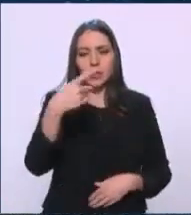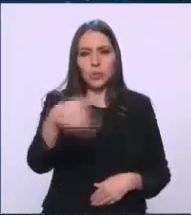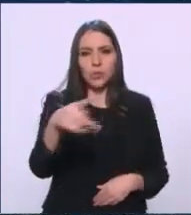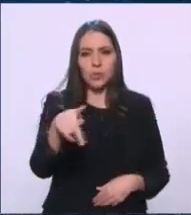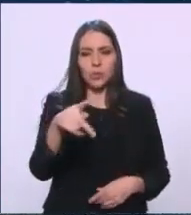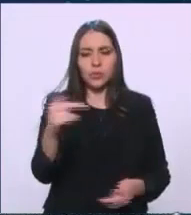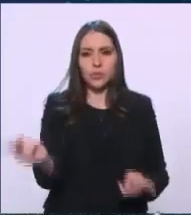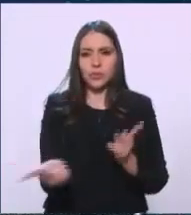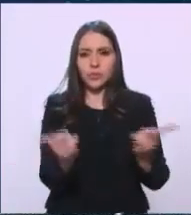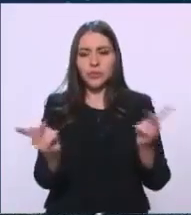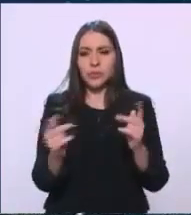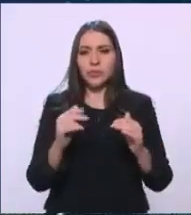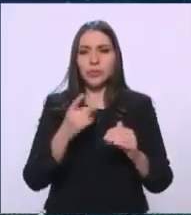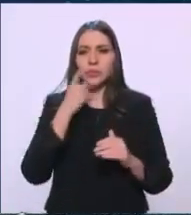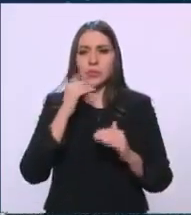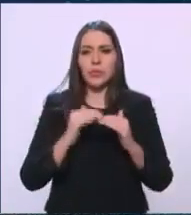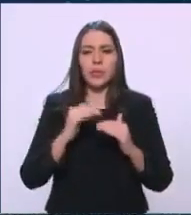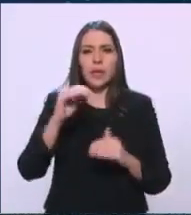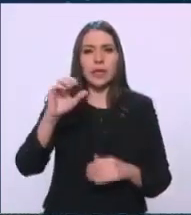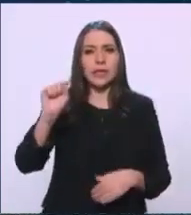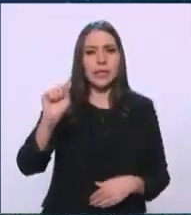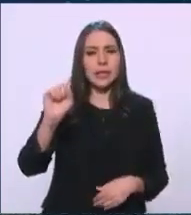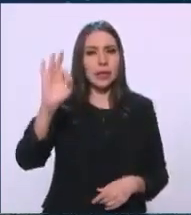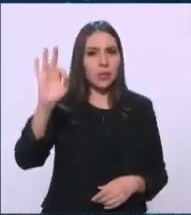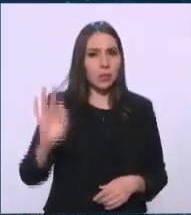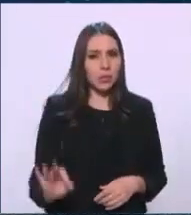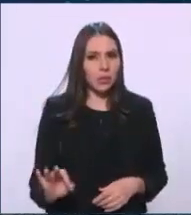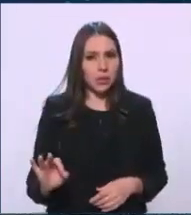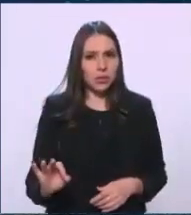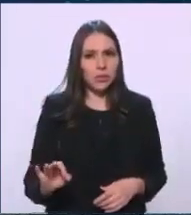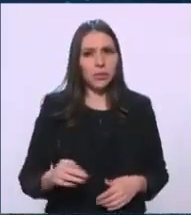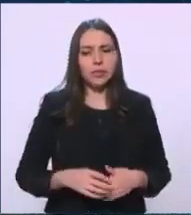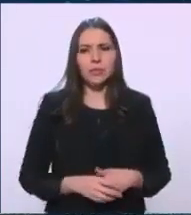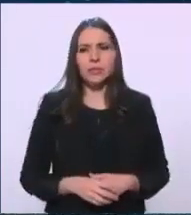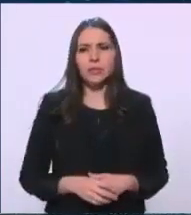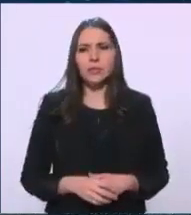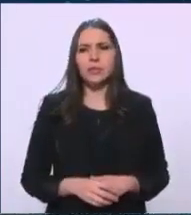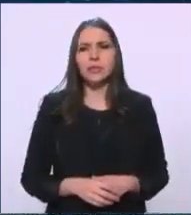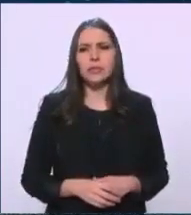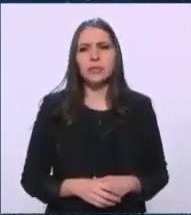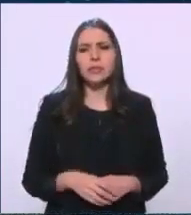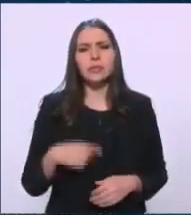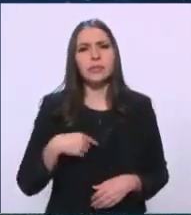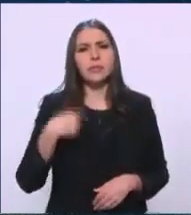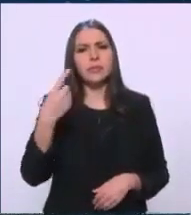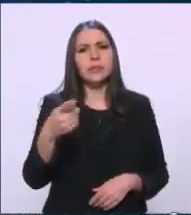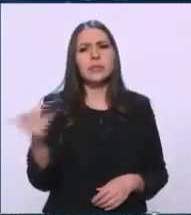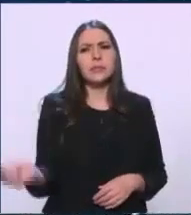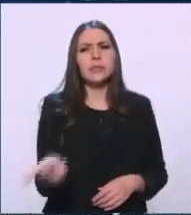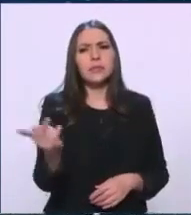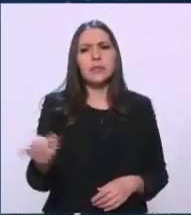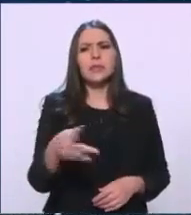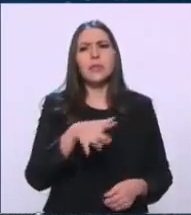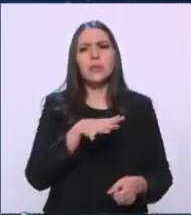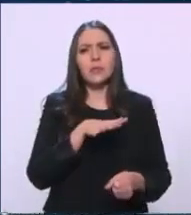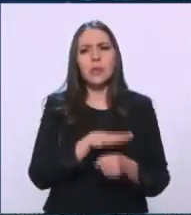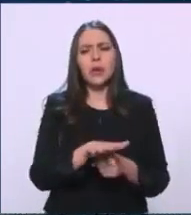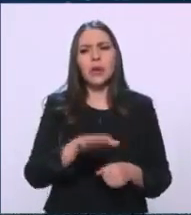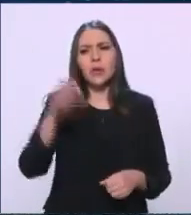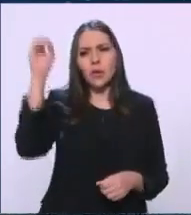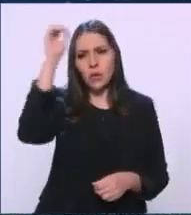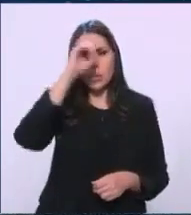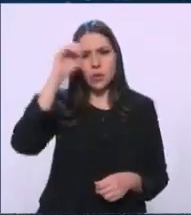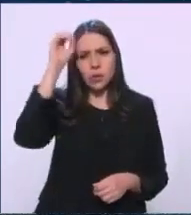por encima del 60%? Te querría preguntar, de hecho, ¿qué opinión te merece como